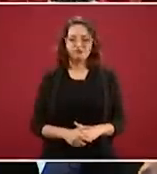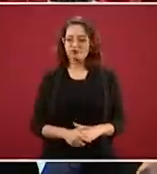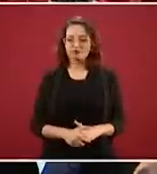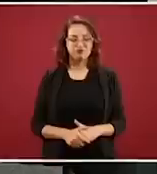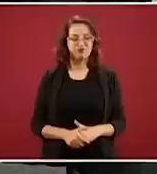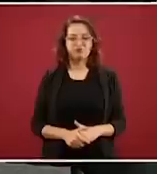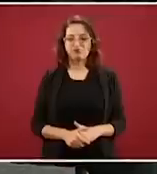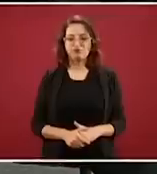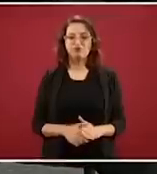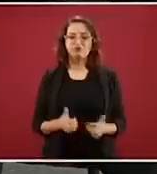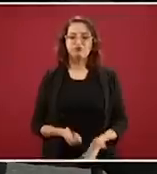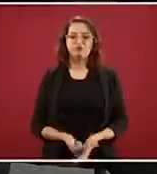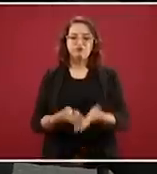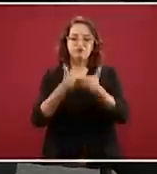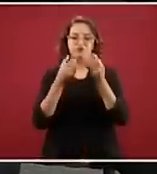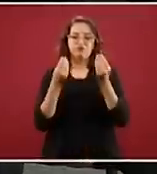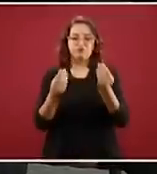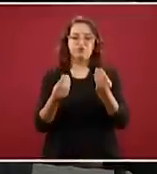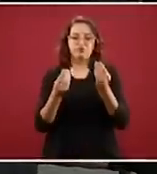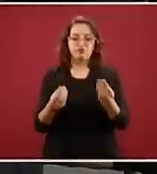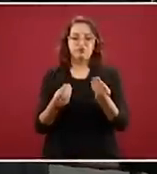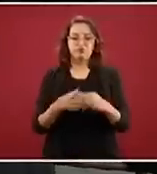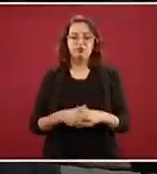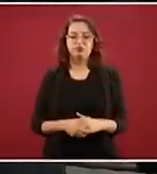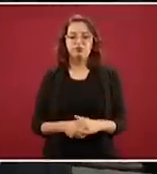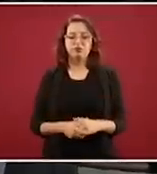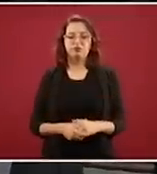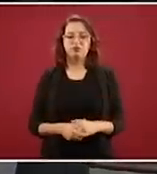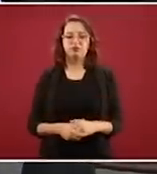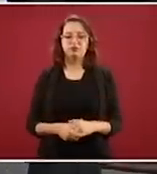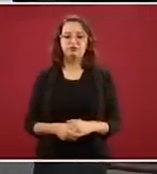Eso ayuda mucho. Ese es tu.